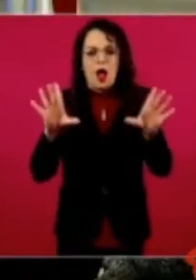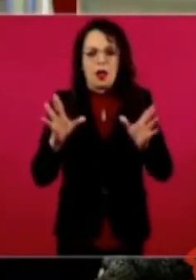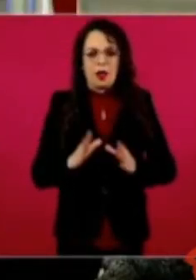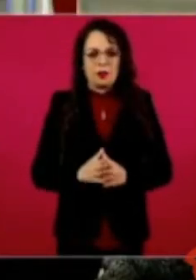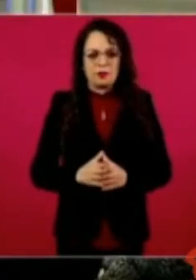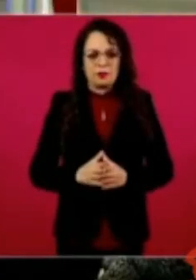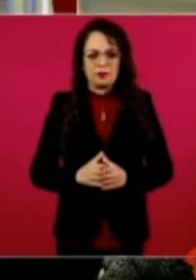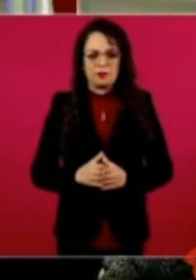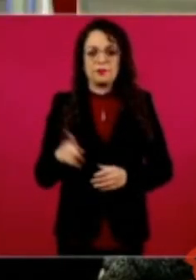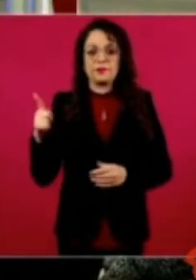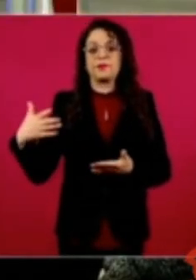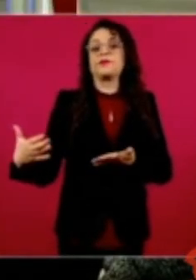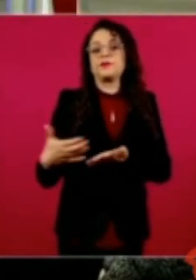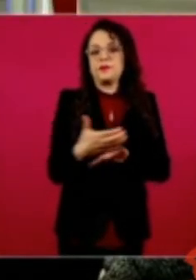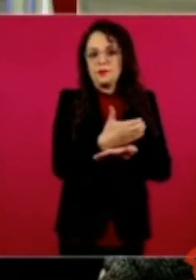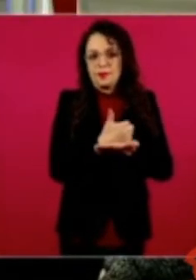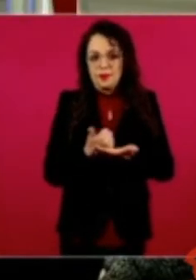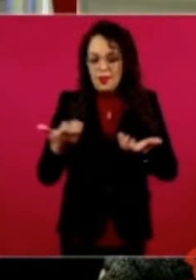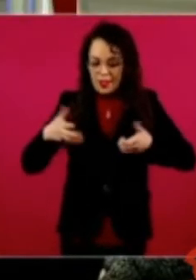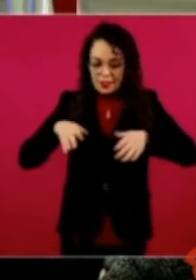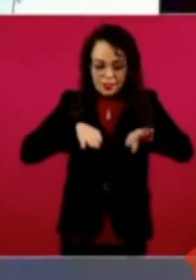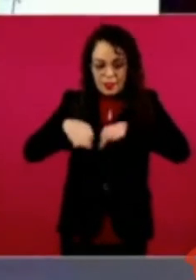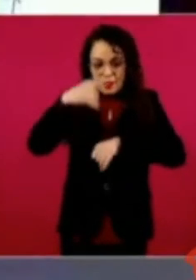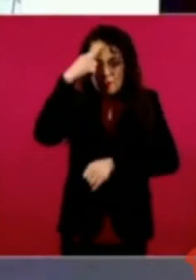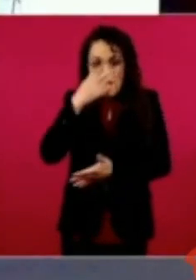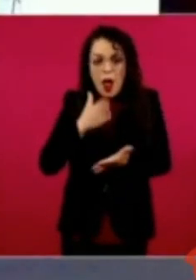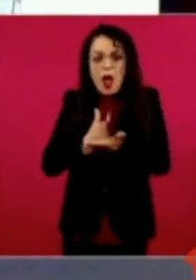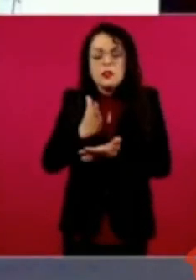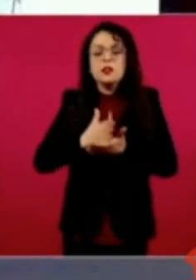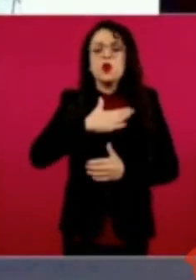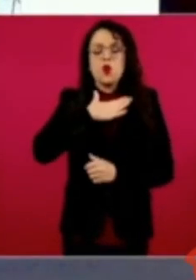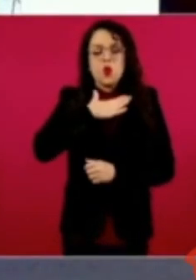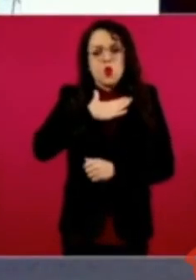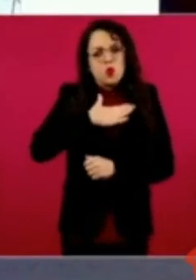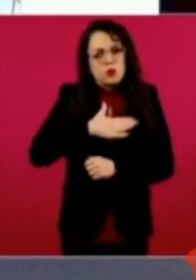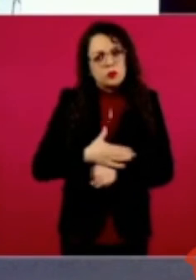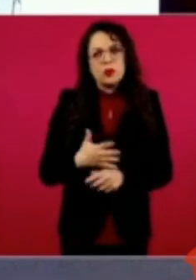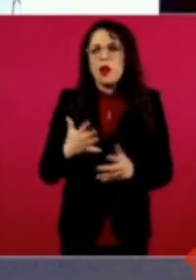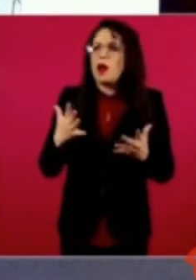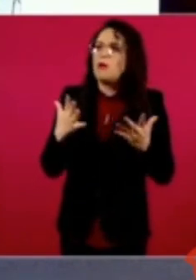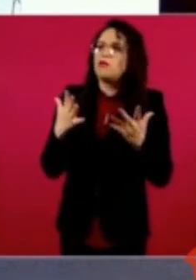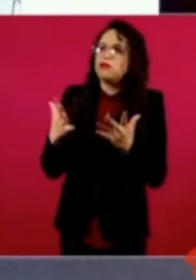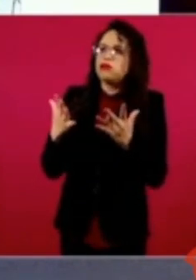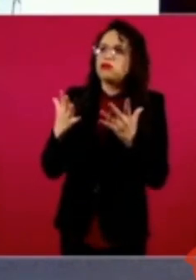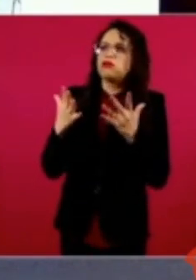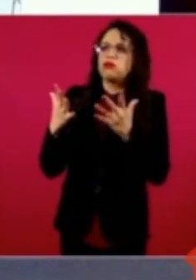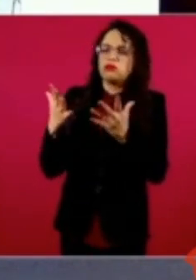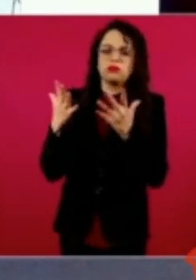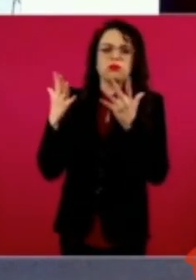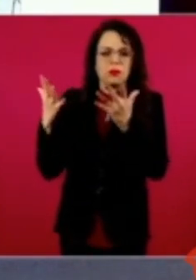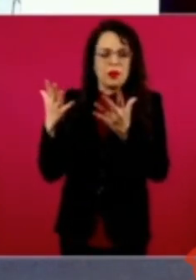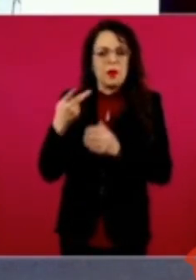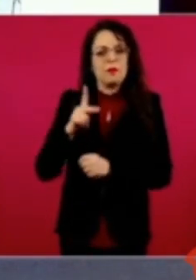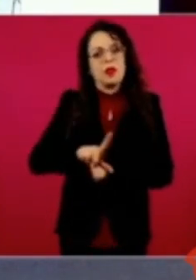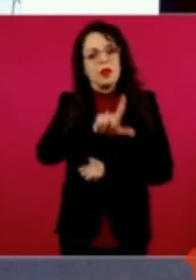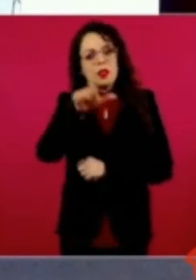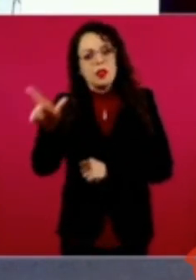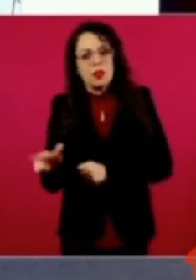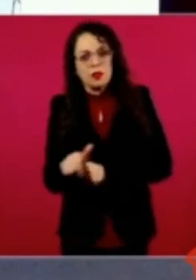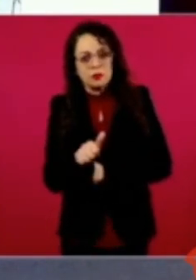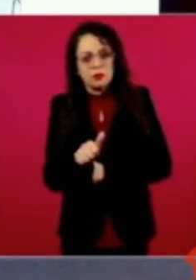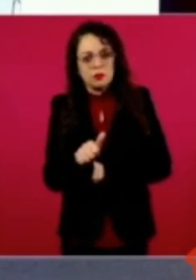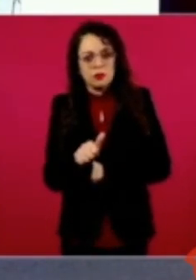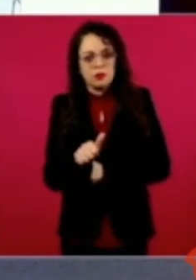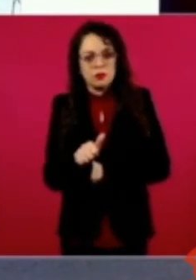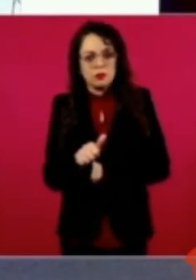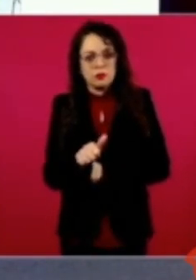quiere hacer justicia. Ya cuando pasa el tiempo en un régimen corrupto como era